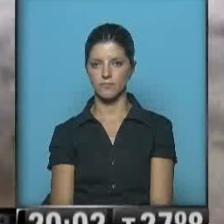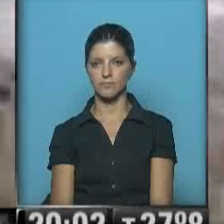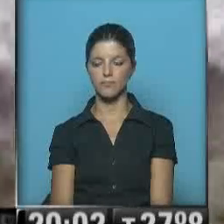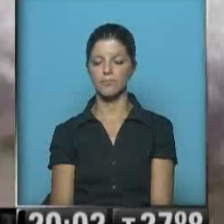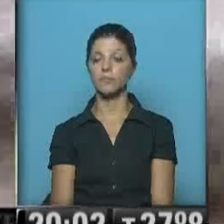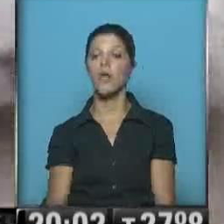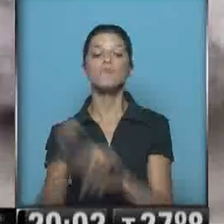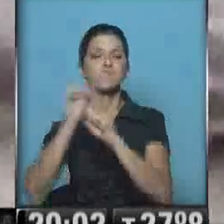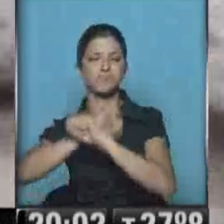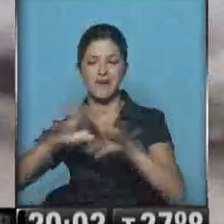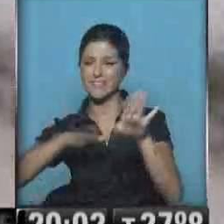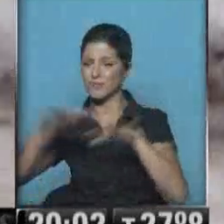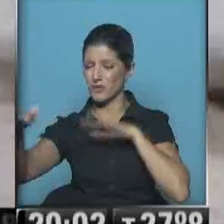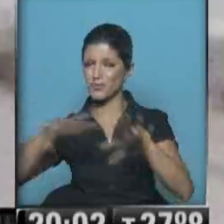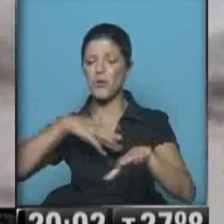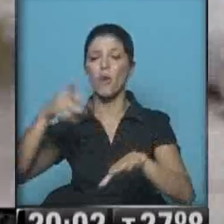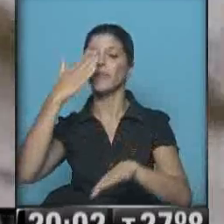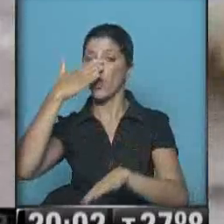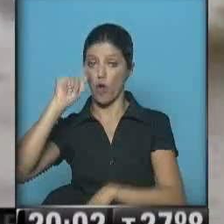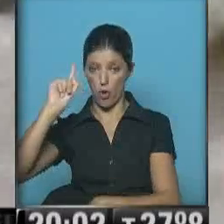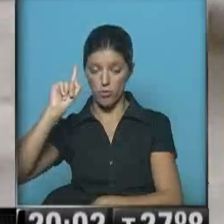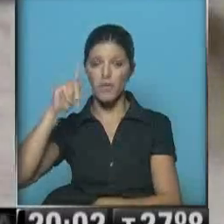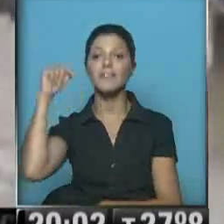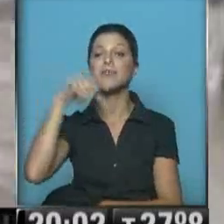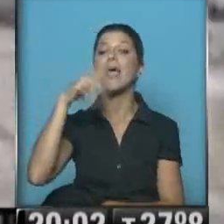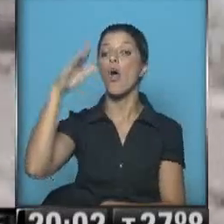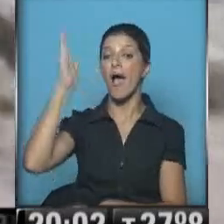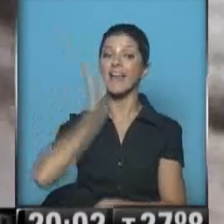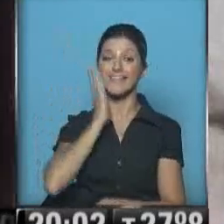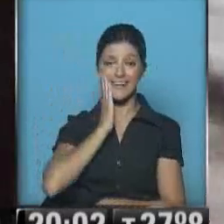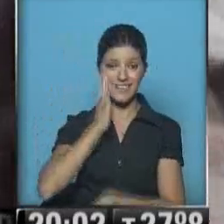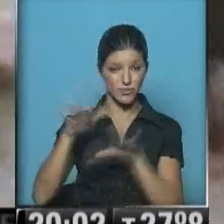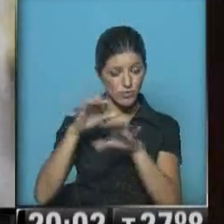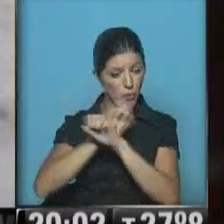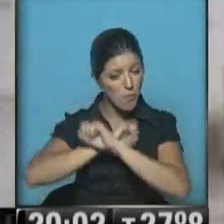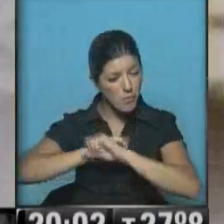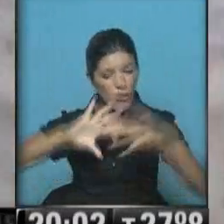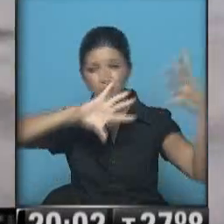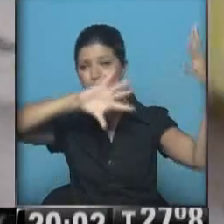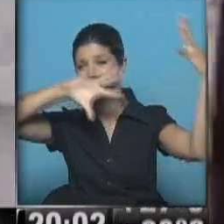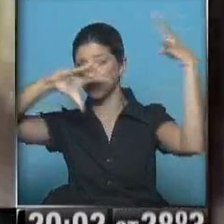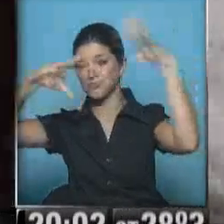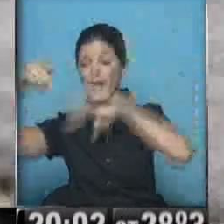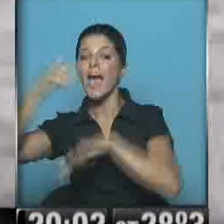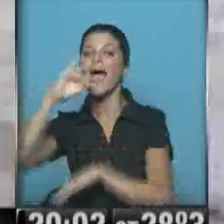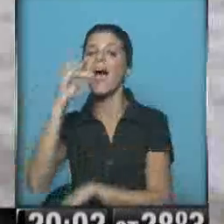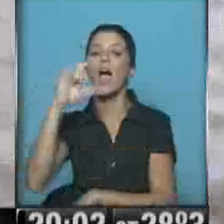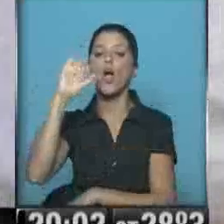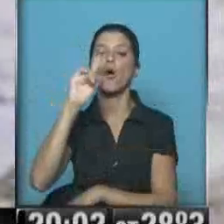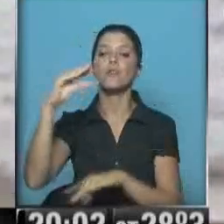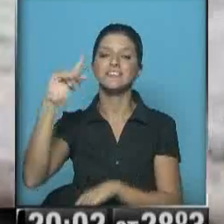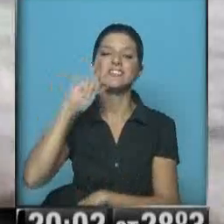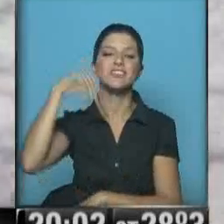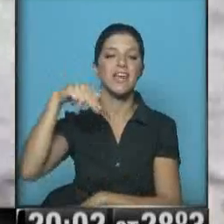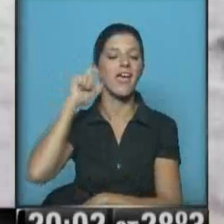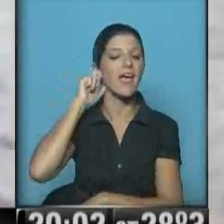Trágico temporal en la provincia de Córdoba. Durante la tarde empeoraron las condiciones climáticas en la zona de Ascochinga, localidad en